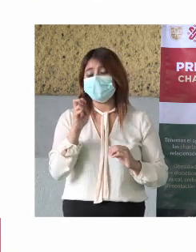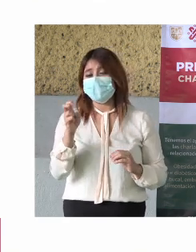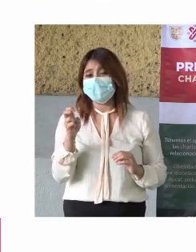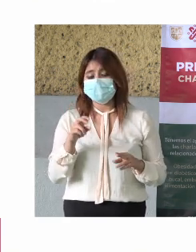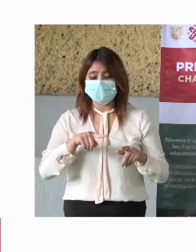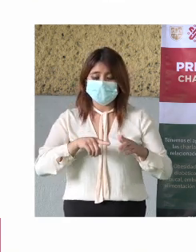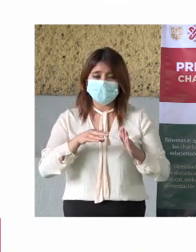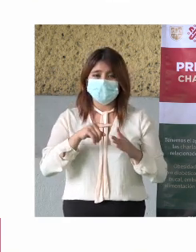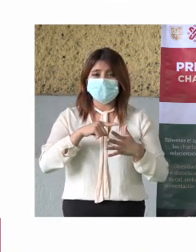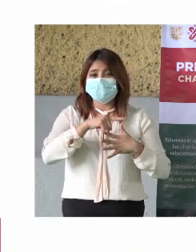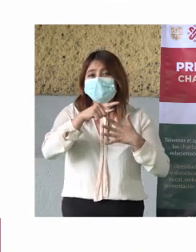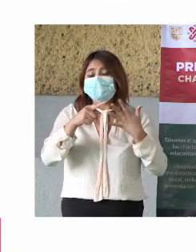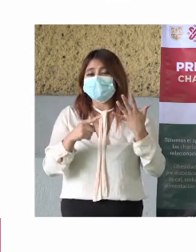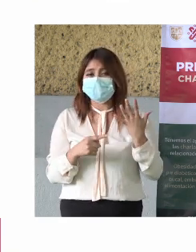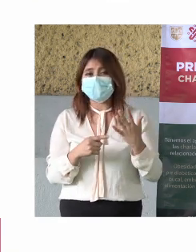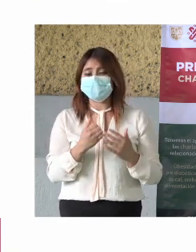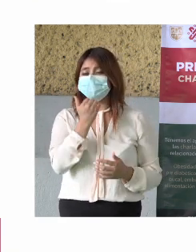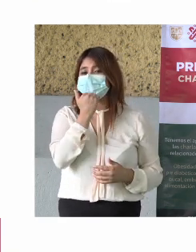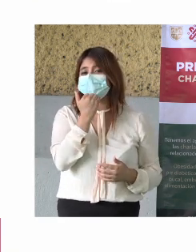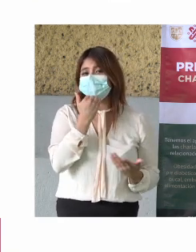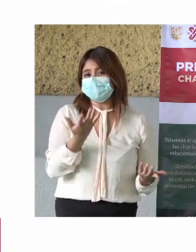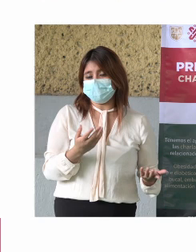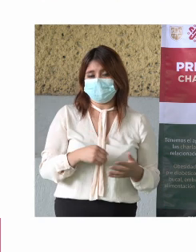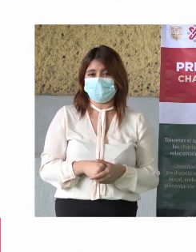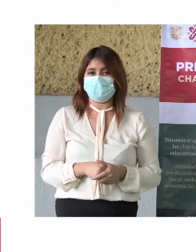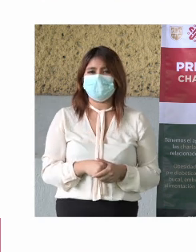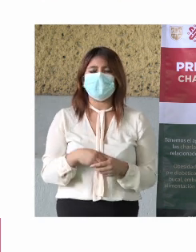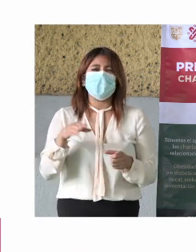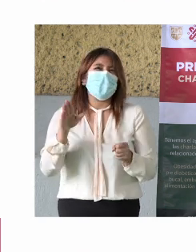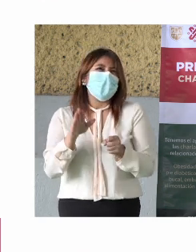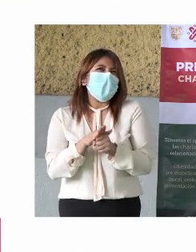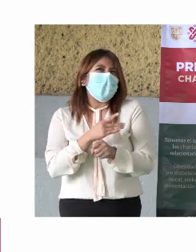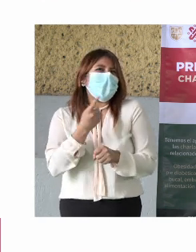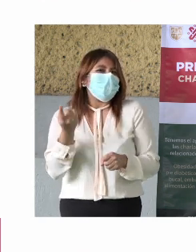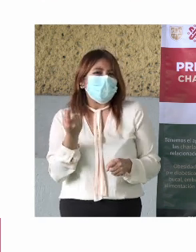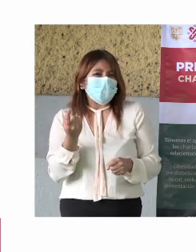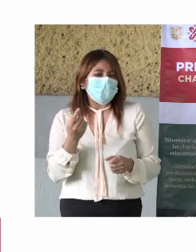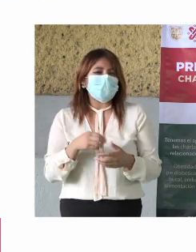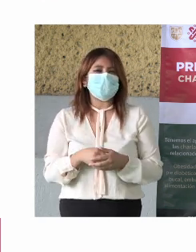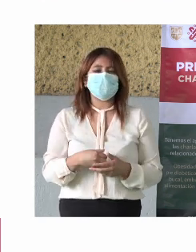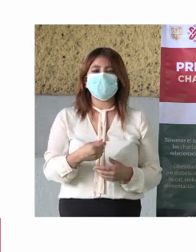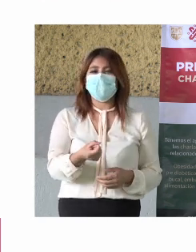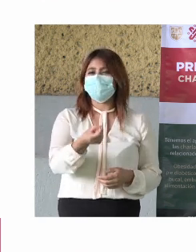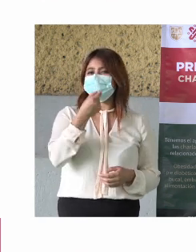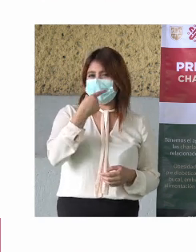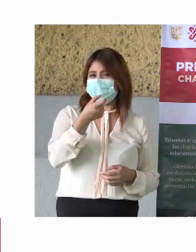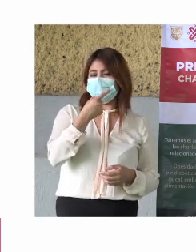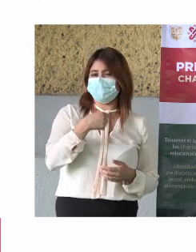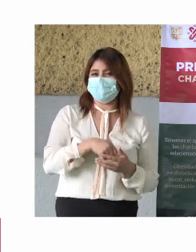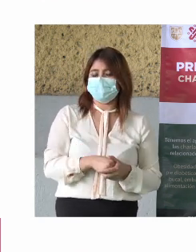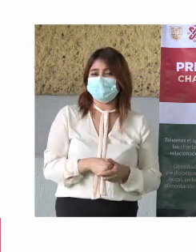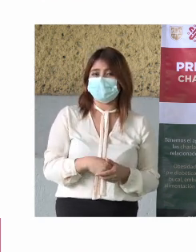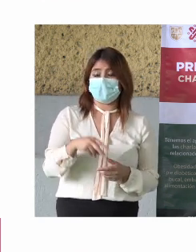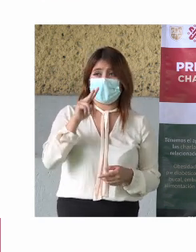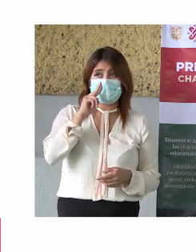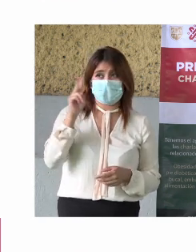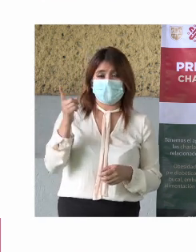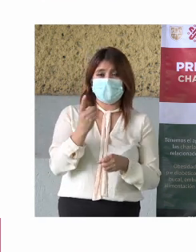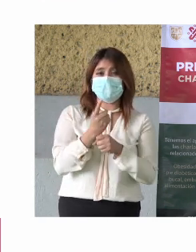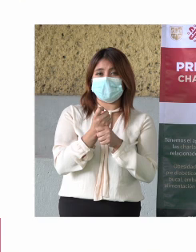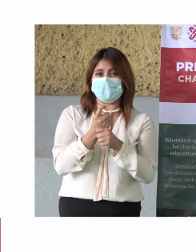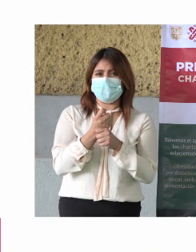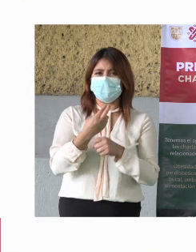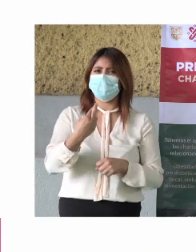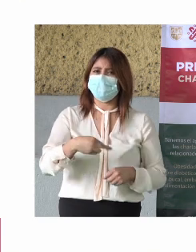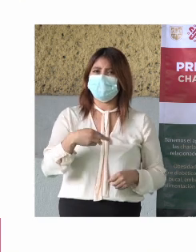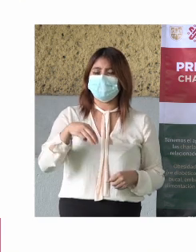glucosa. Entonces, ¿por qué vamos agregando medicamentos? Pues bueno, vean cómo nuestro primer medicamento que aparece es la